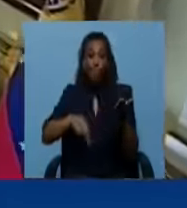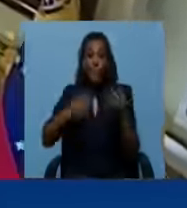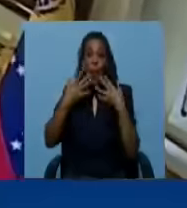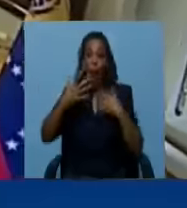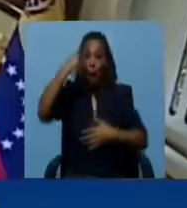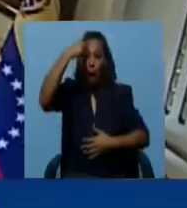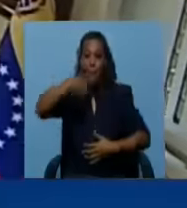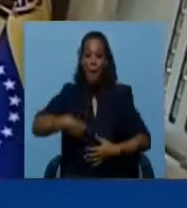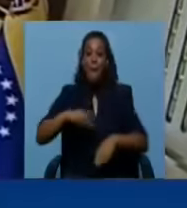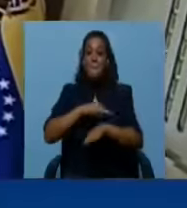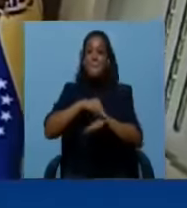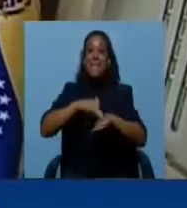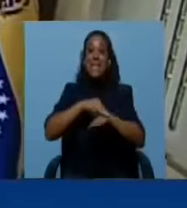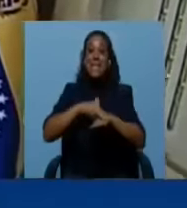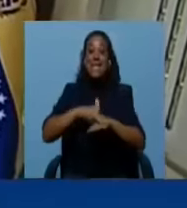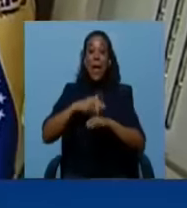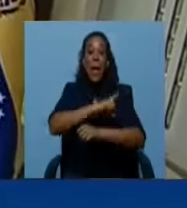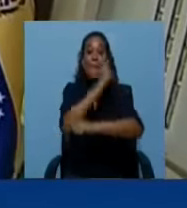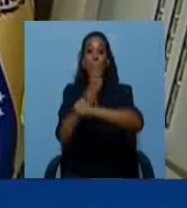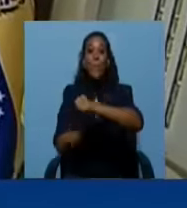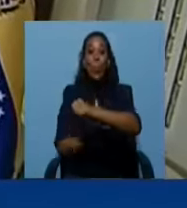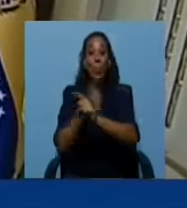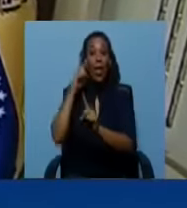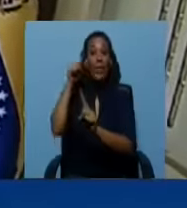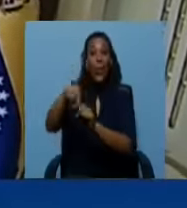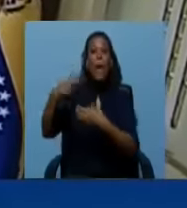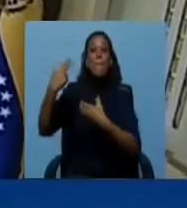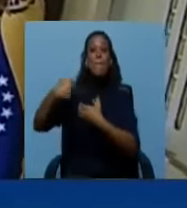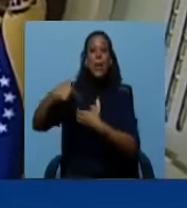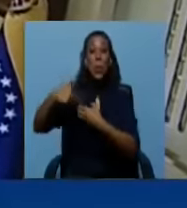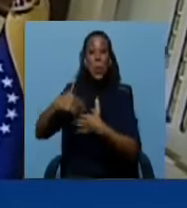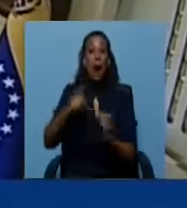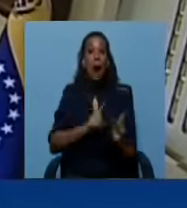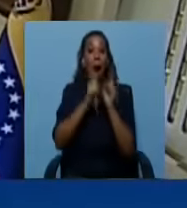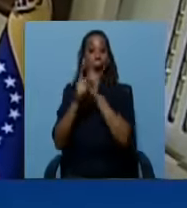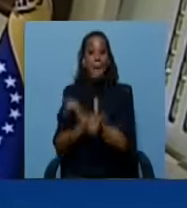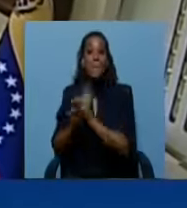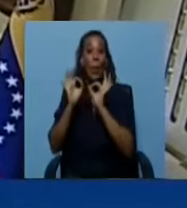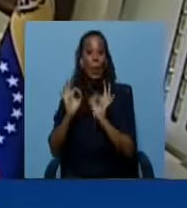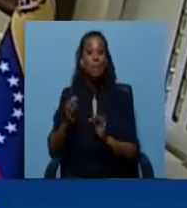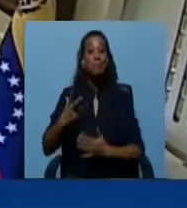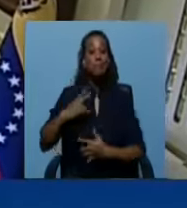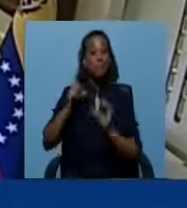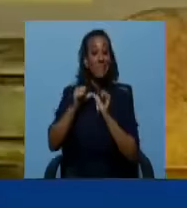flamante ministra del Poder Popular para el Petróleo,